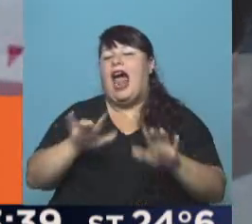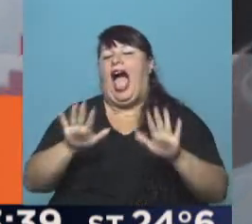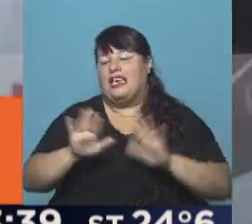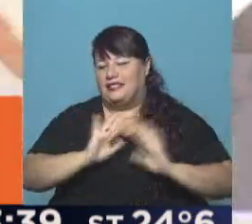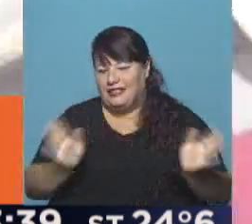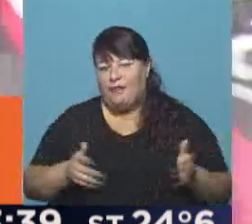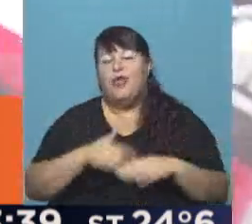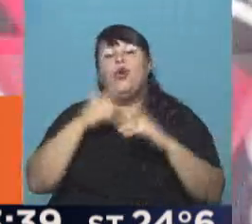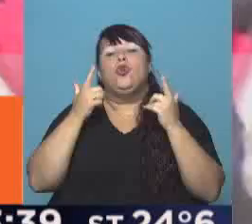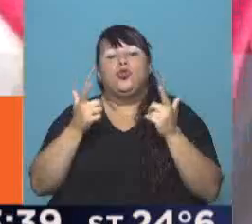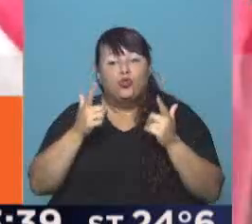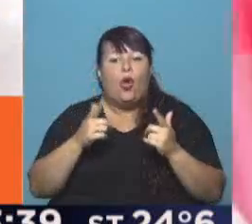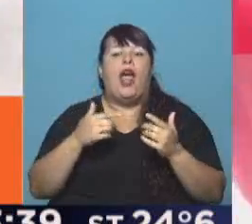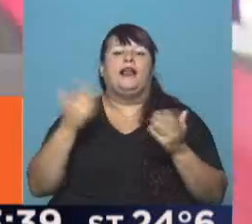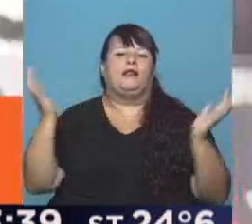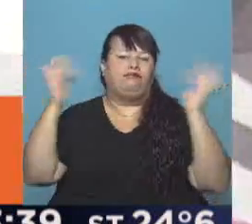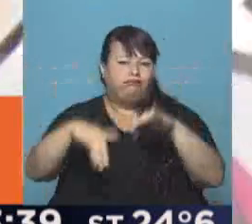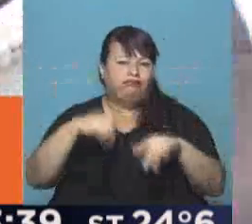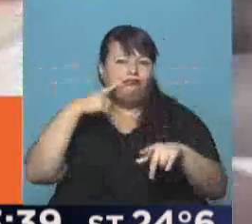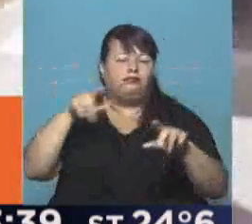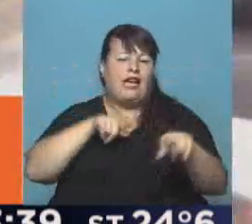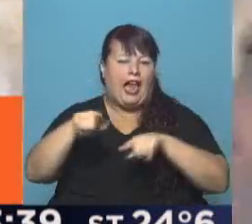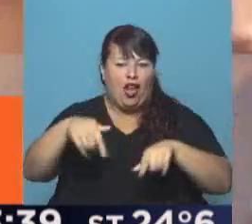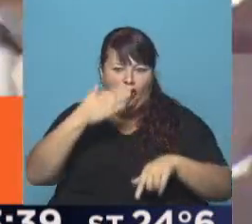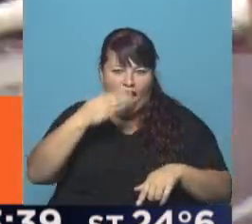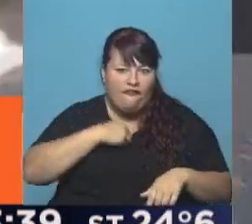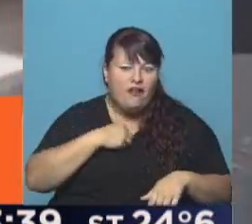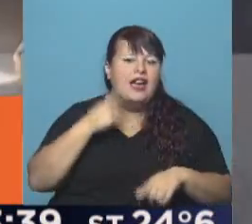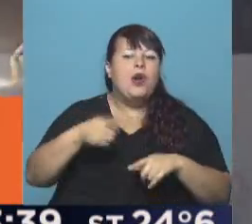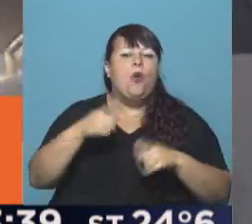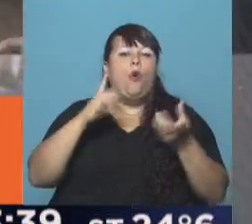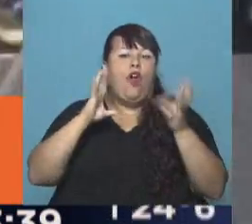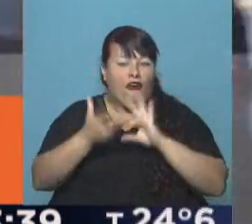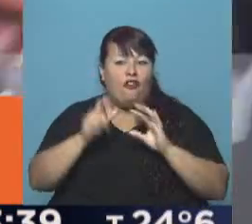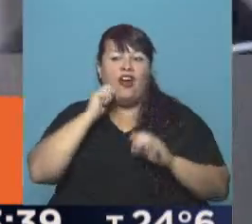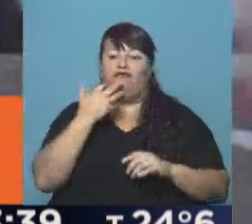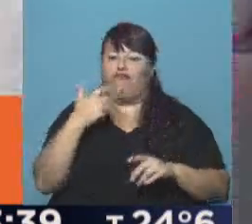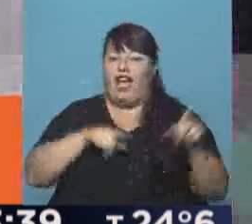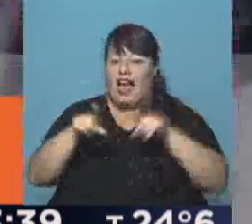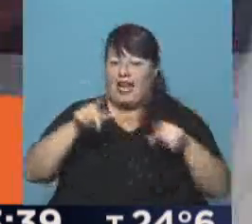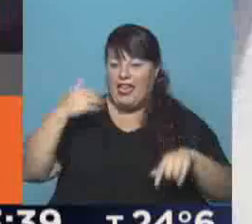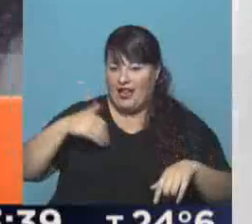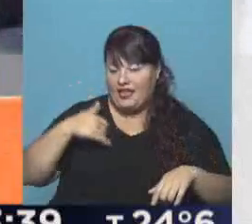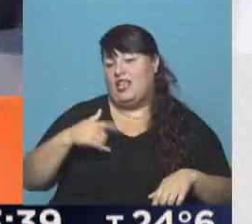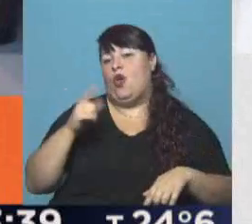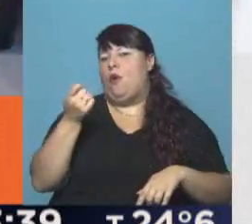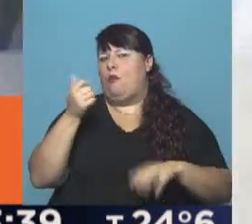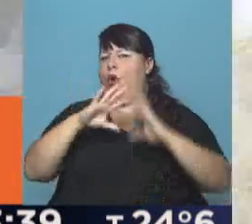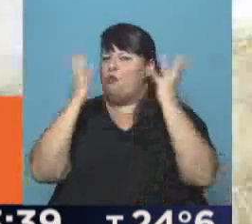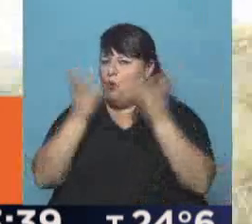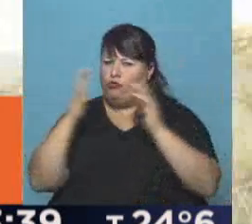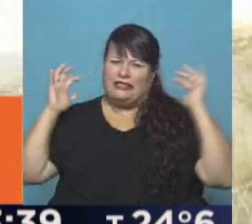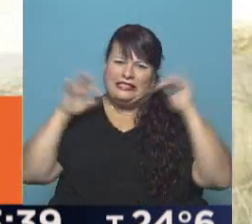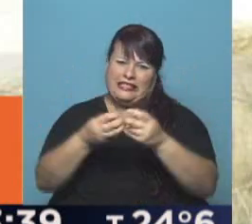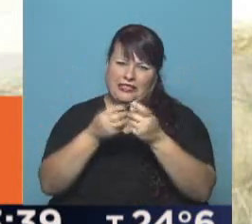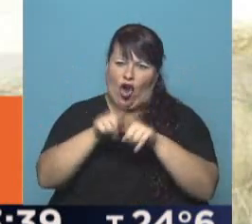bueno por suerte se ubica mucha gente de la carrera está acá en córdoba es uno de los atractivos que tiene la carrera de argentina o con lugares del mundo lleva en la